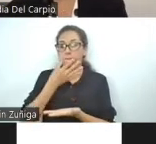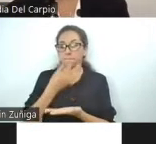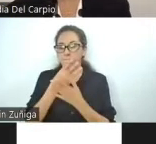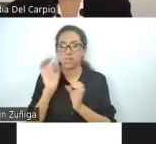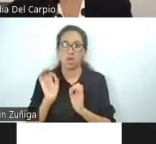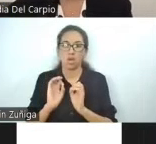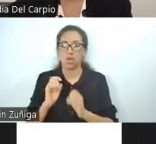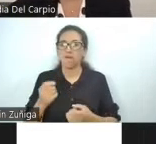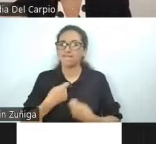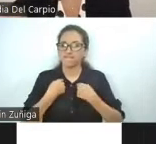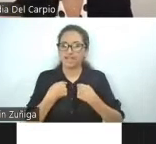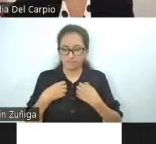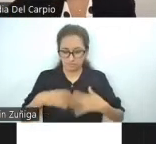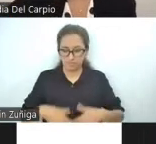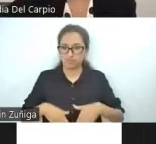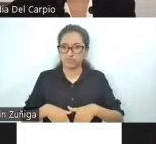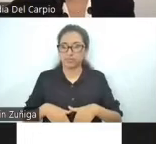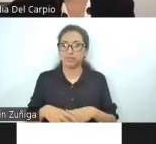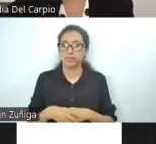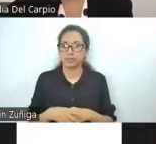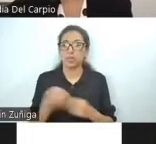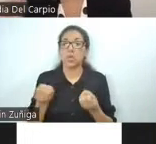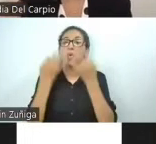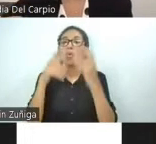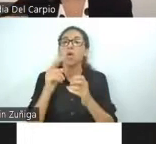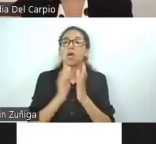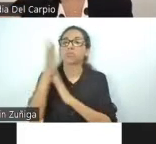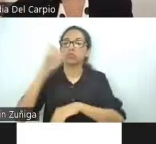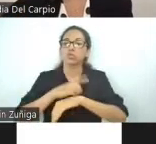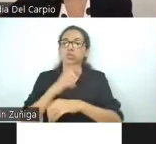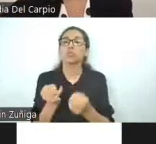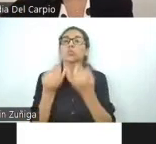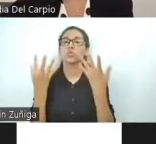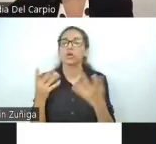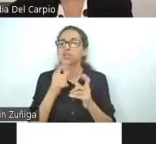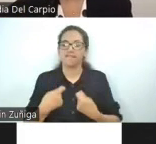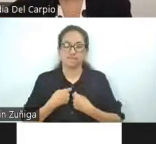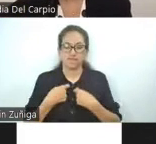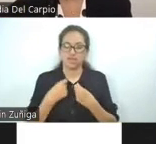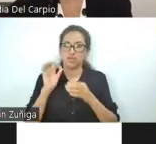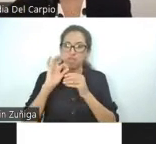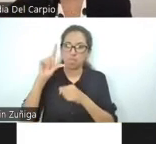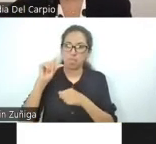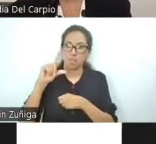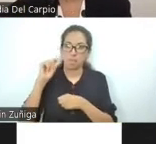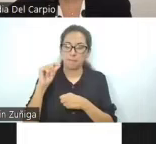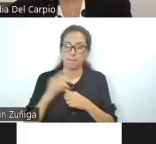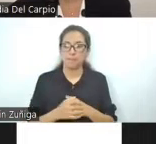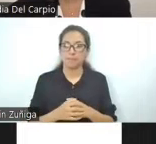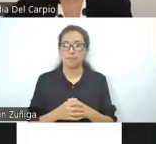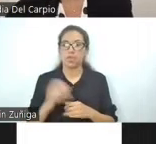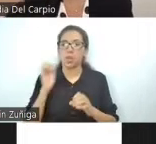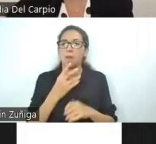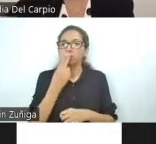molestias que tengas en esta zona. Cada cuánto vas al ginecólogo, si tienes alguna molestia como flujo vaginal, picazón o